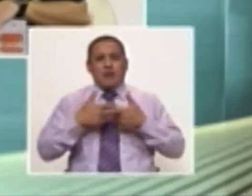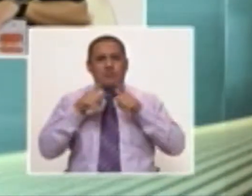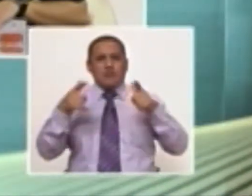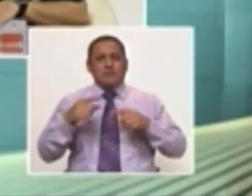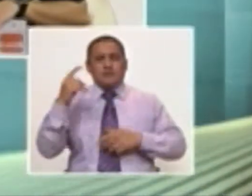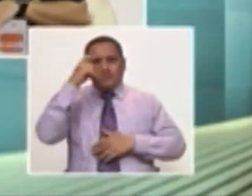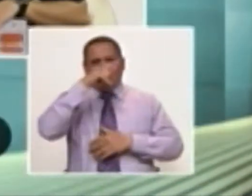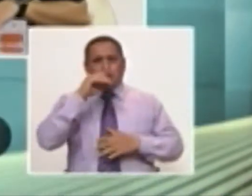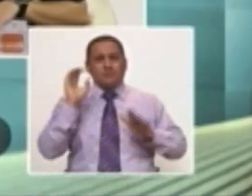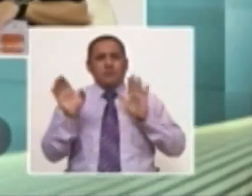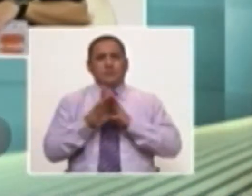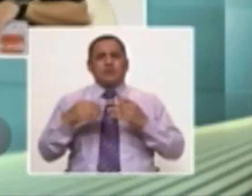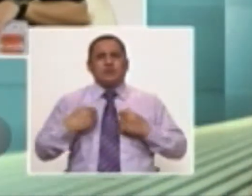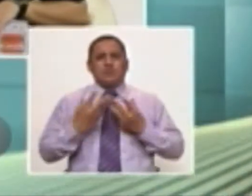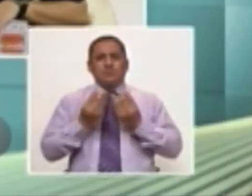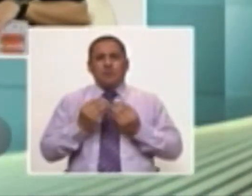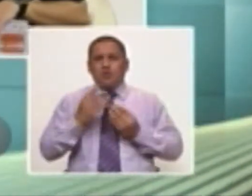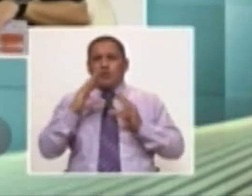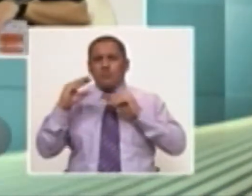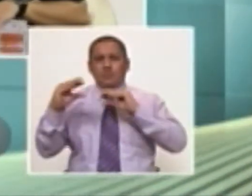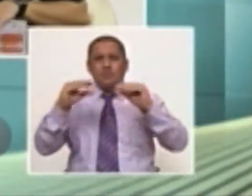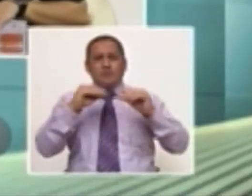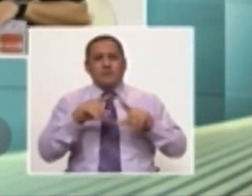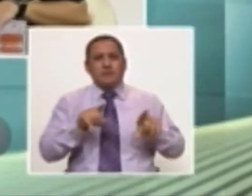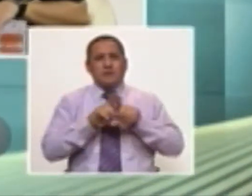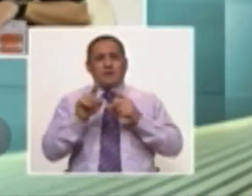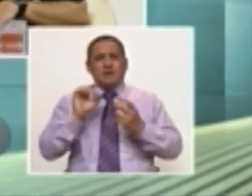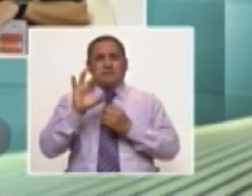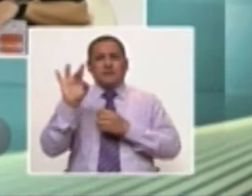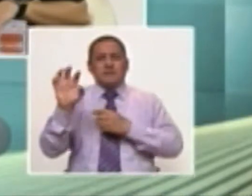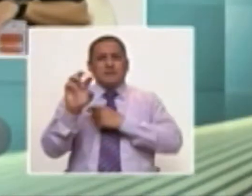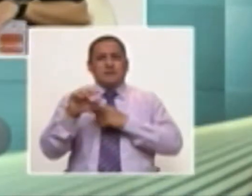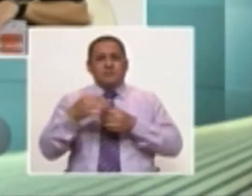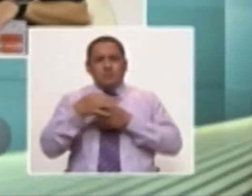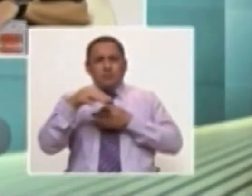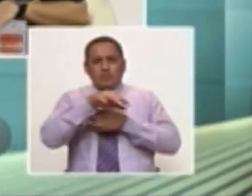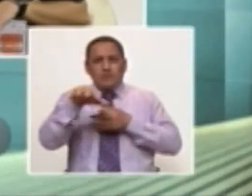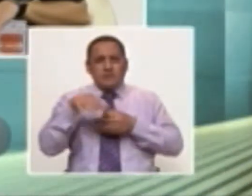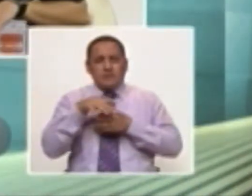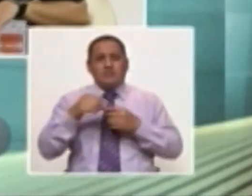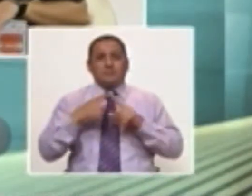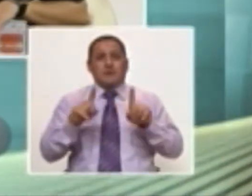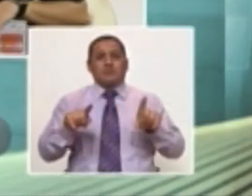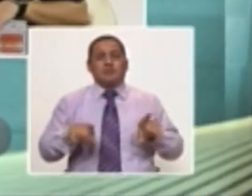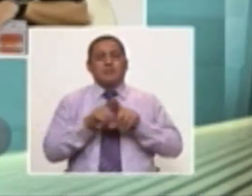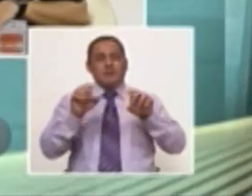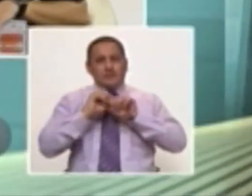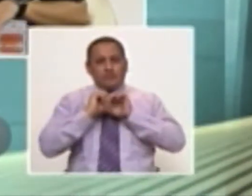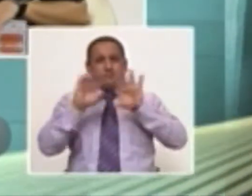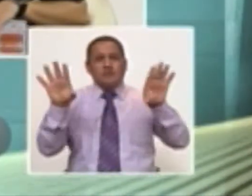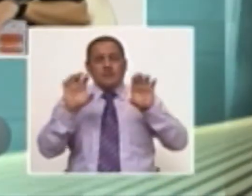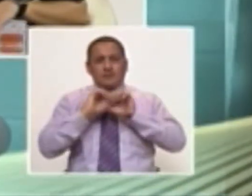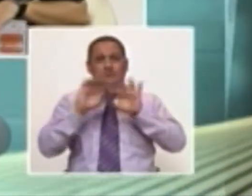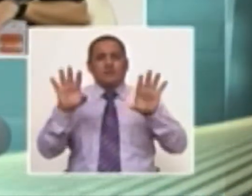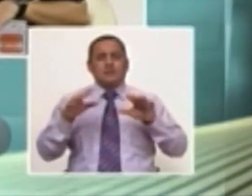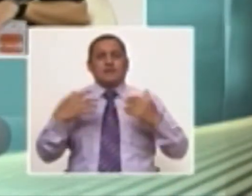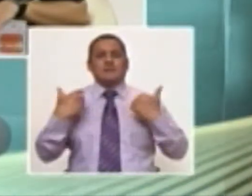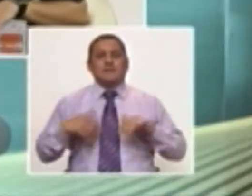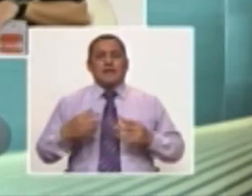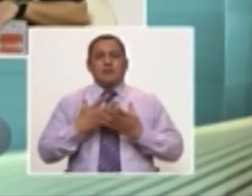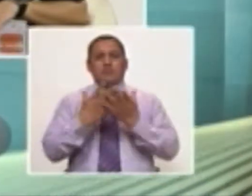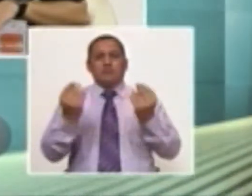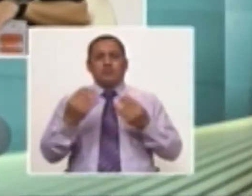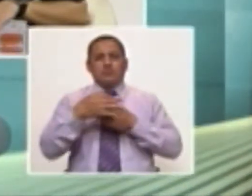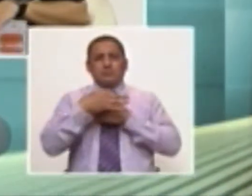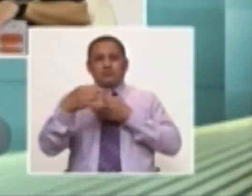que va a ser muy difícil porque tienen muy pocos hablantes, como el Tausí o el Cauqui. Pero creo que es importante difundir que ya en